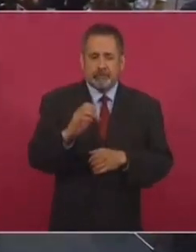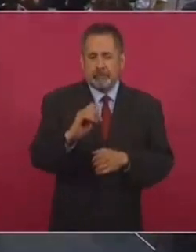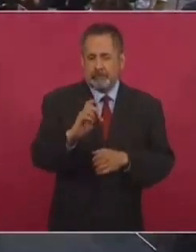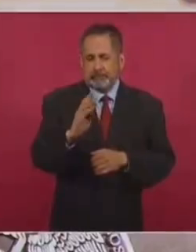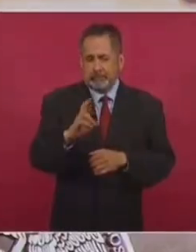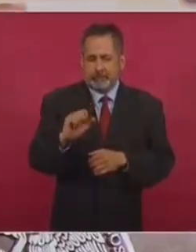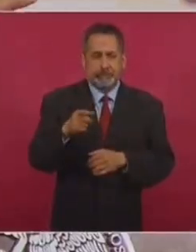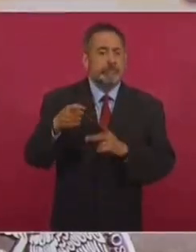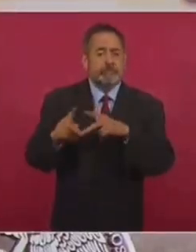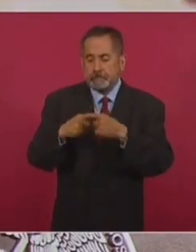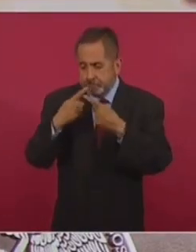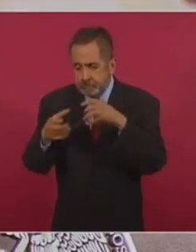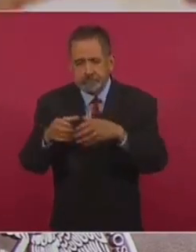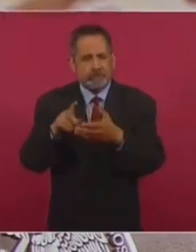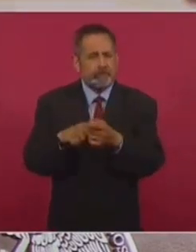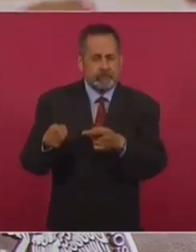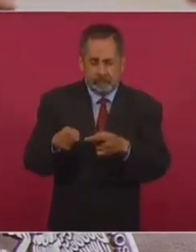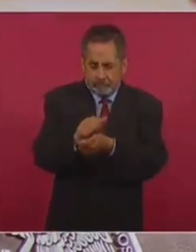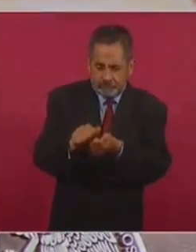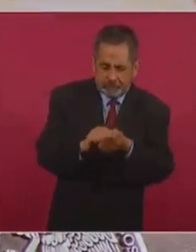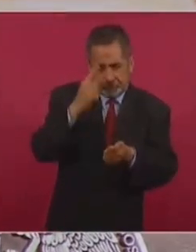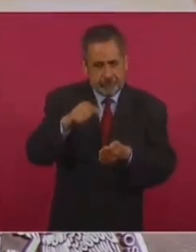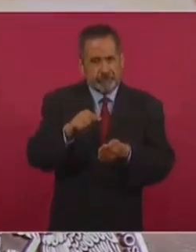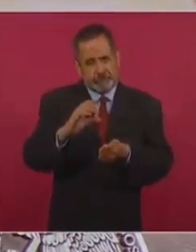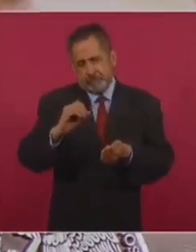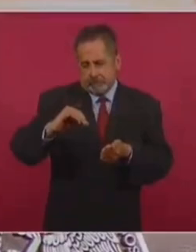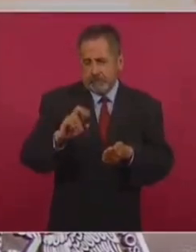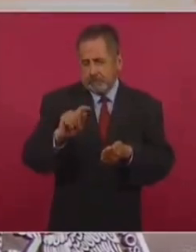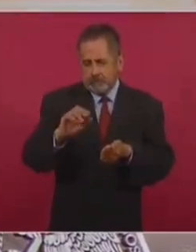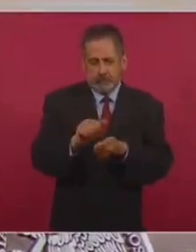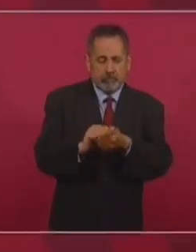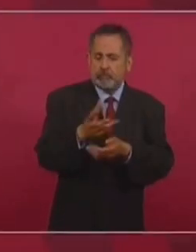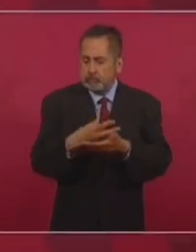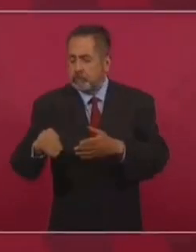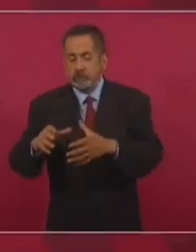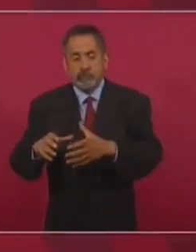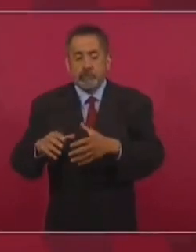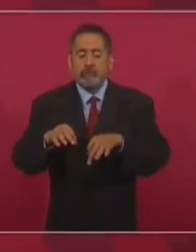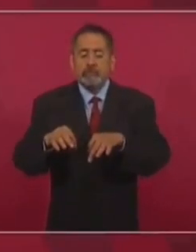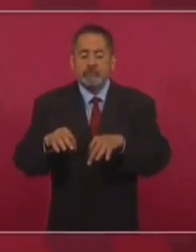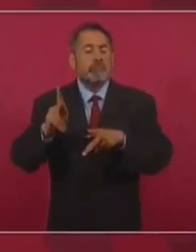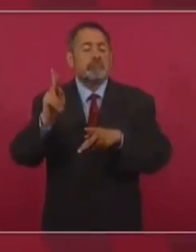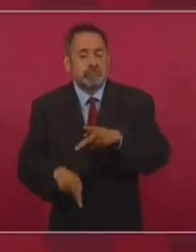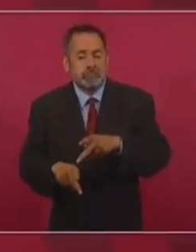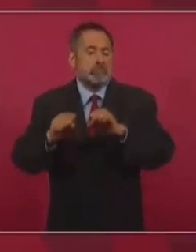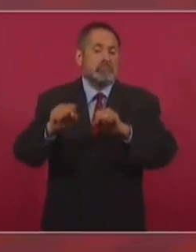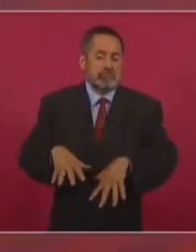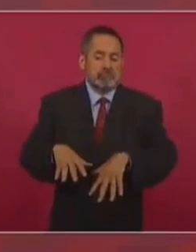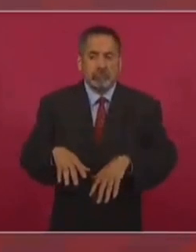Odebrecht iniciaron una coquizadora para tratar el combustorio de la refinería de Tula y la dejaron tirada.